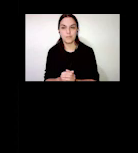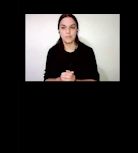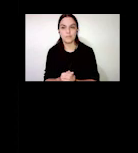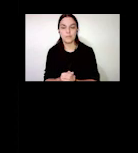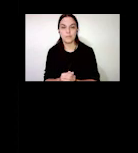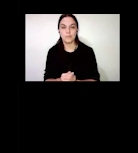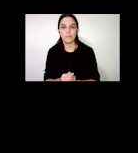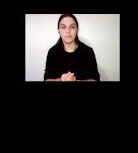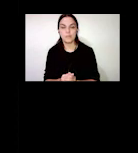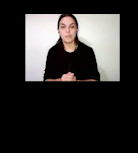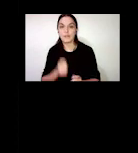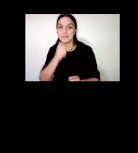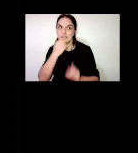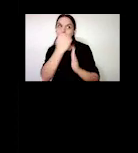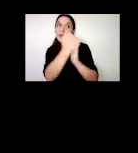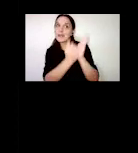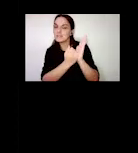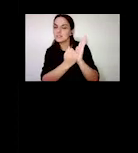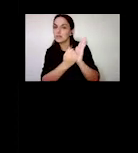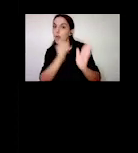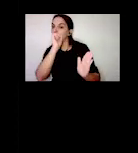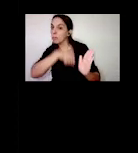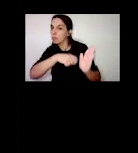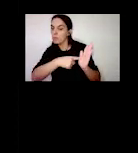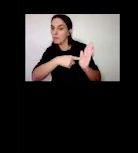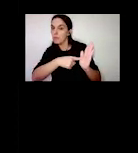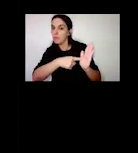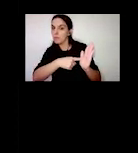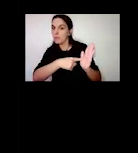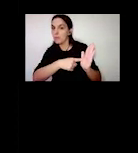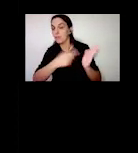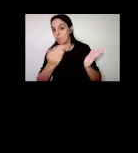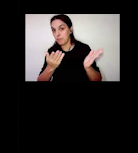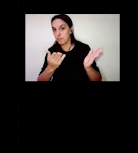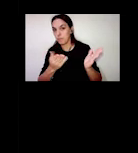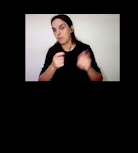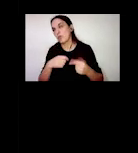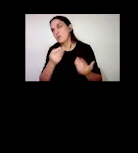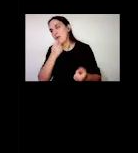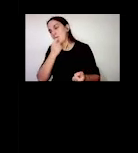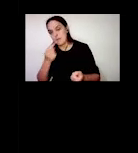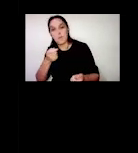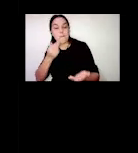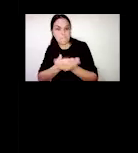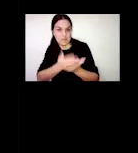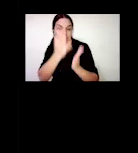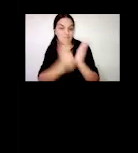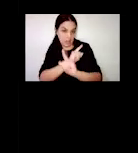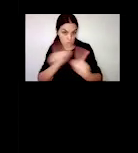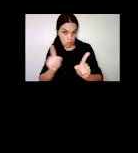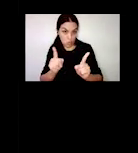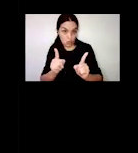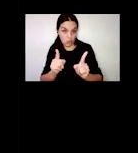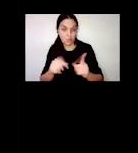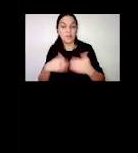Si omite este requisito, bueno, si no pide la baja, esto lo